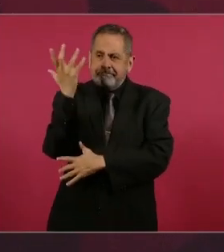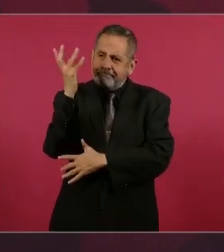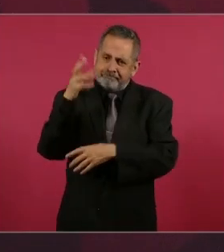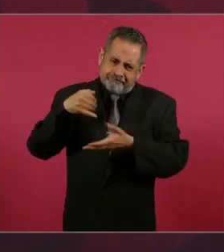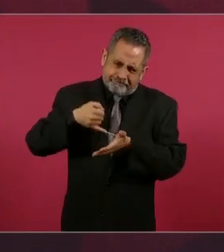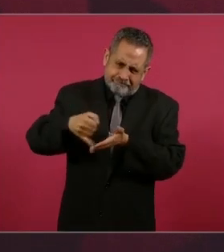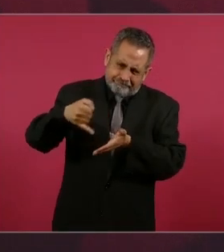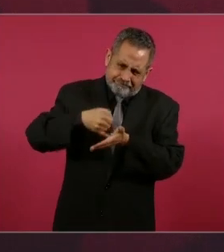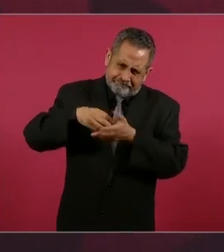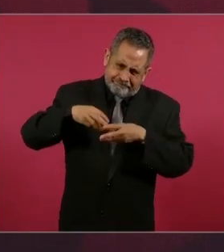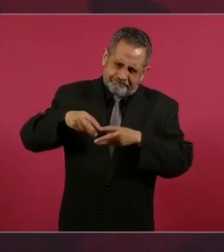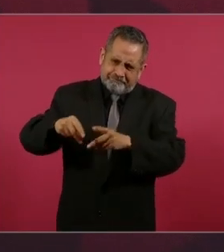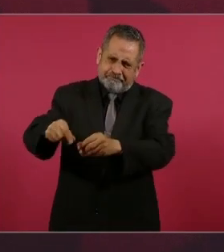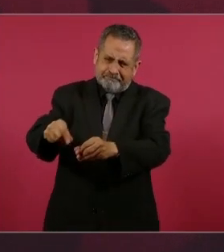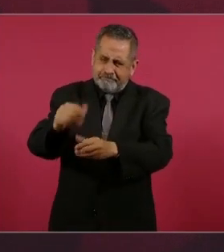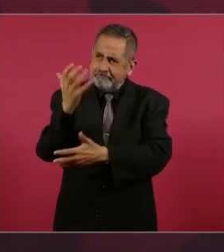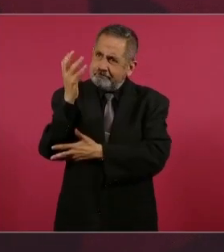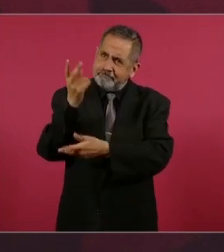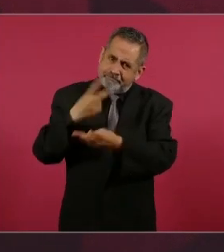hay que